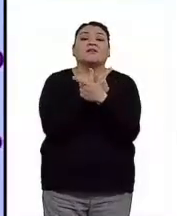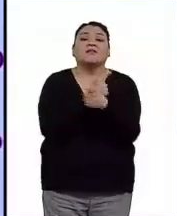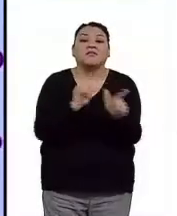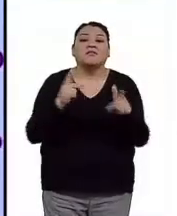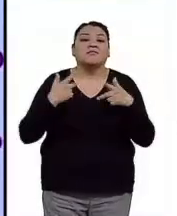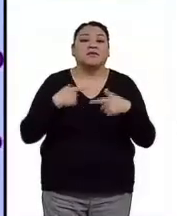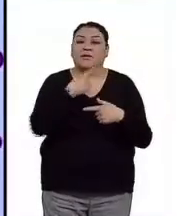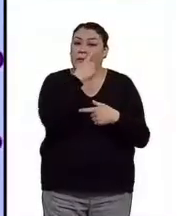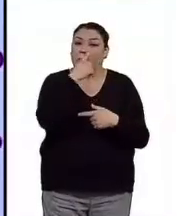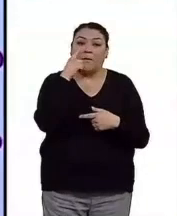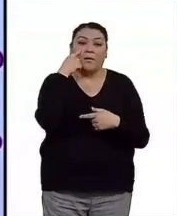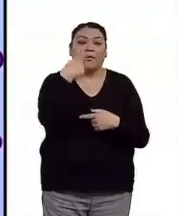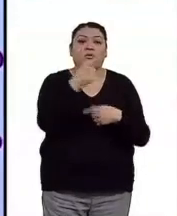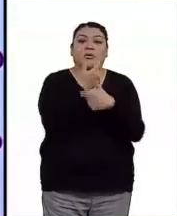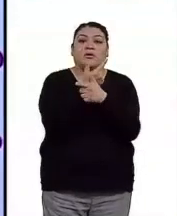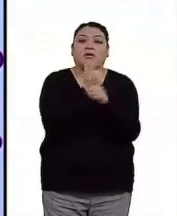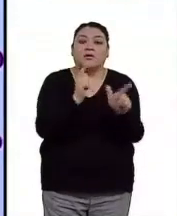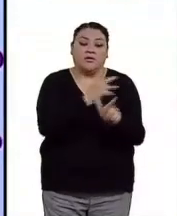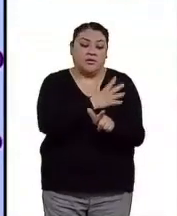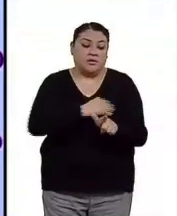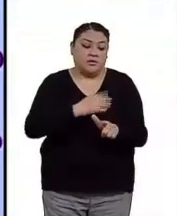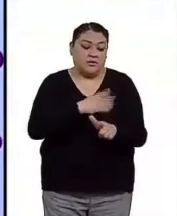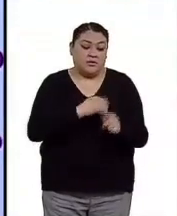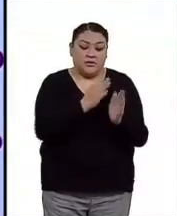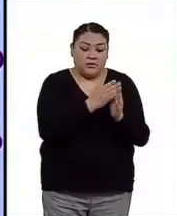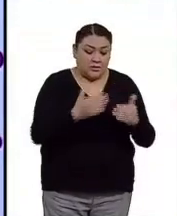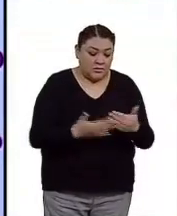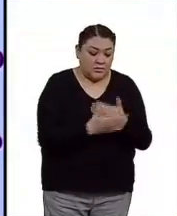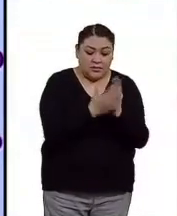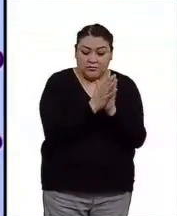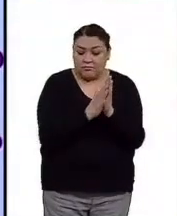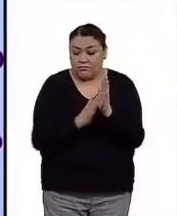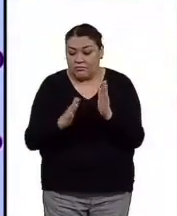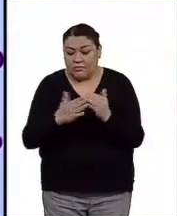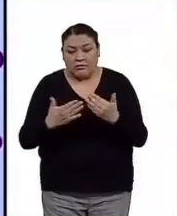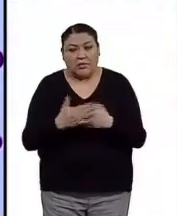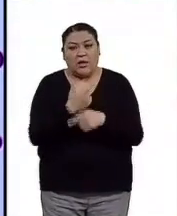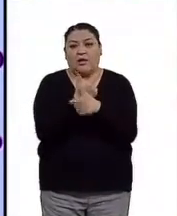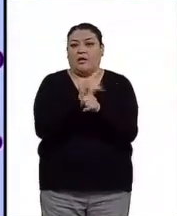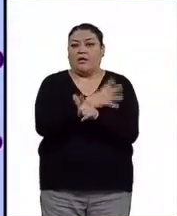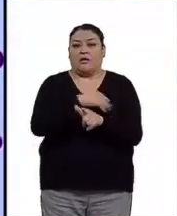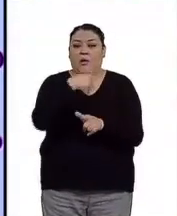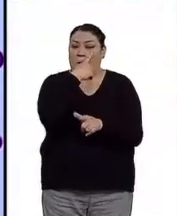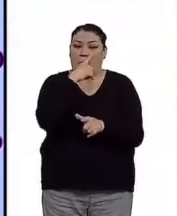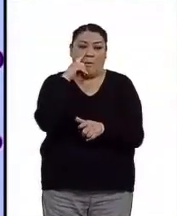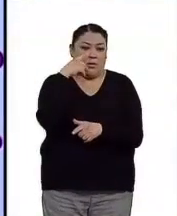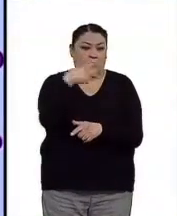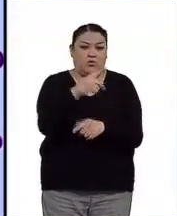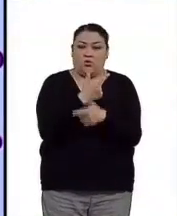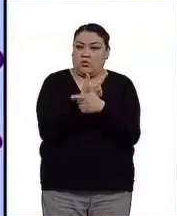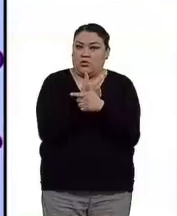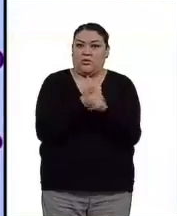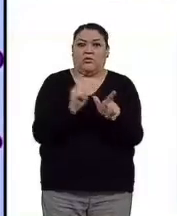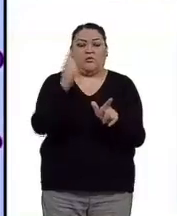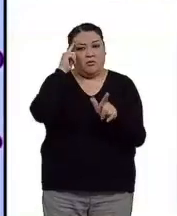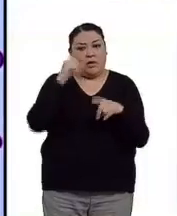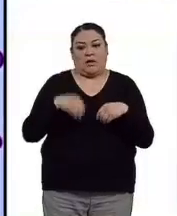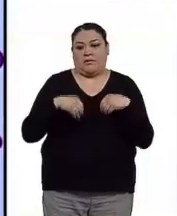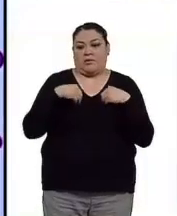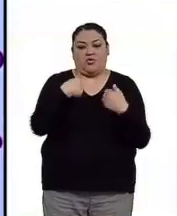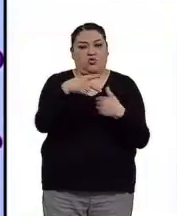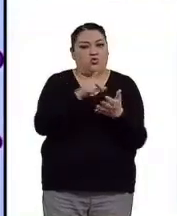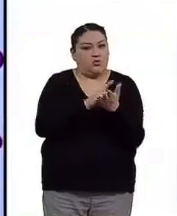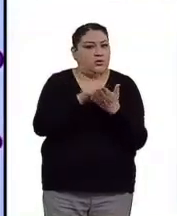decidir el número y esparcimiento de los hijos como parte de la exigibilidad y el acceso a los derechos sexuales